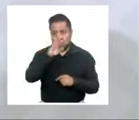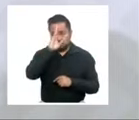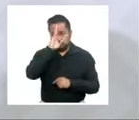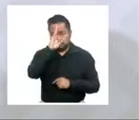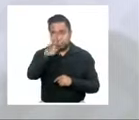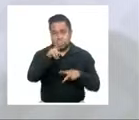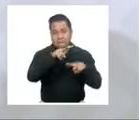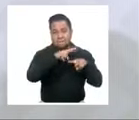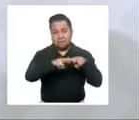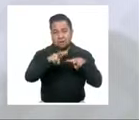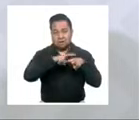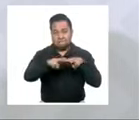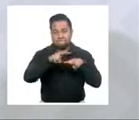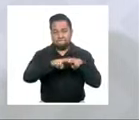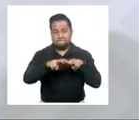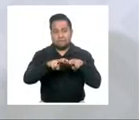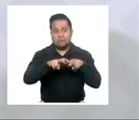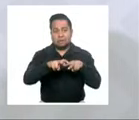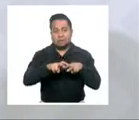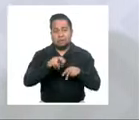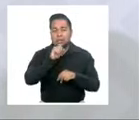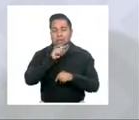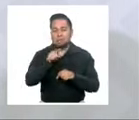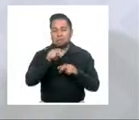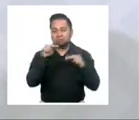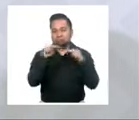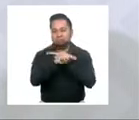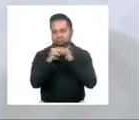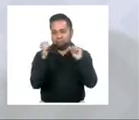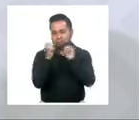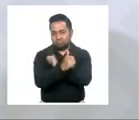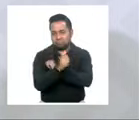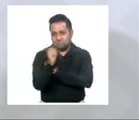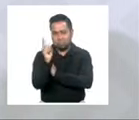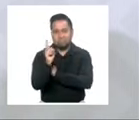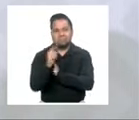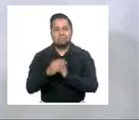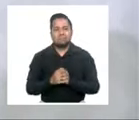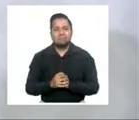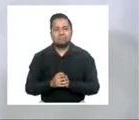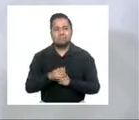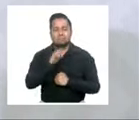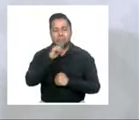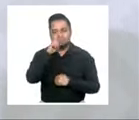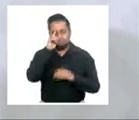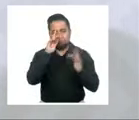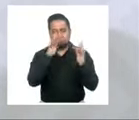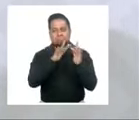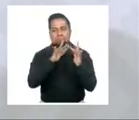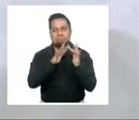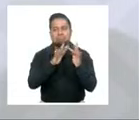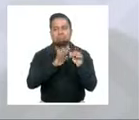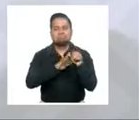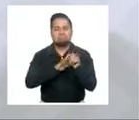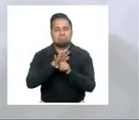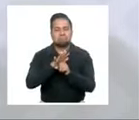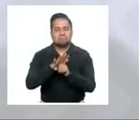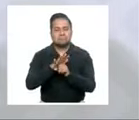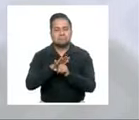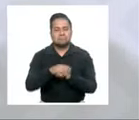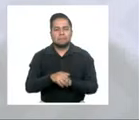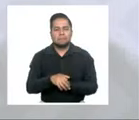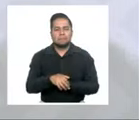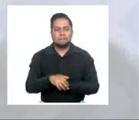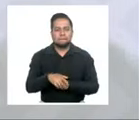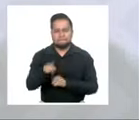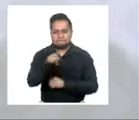del ferrocarril, la propia supercarretera y la conducción de